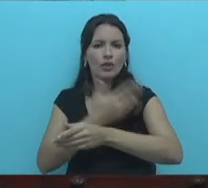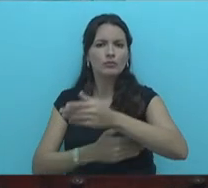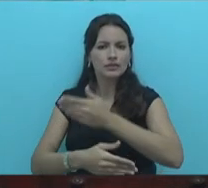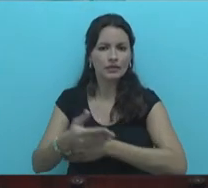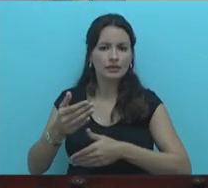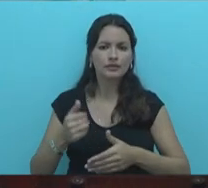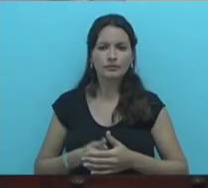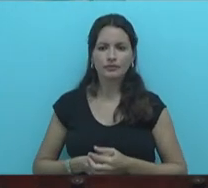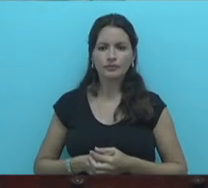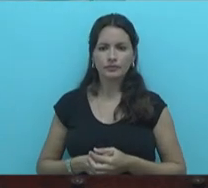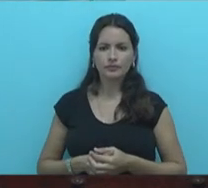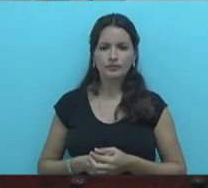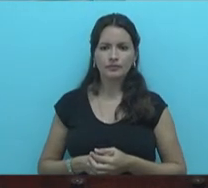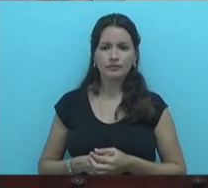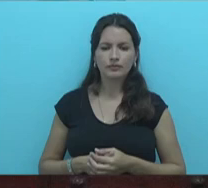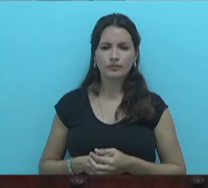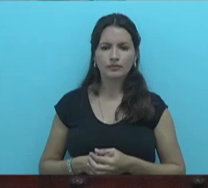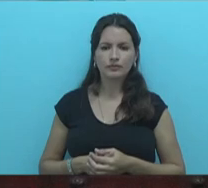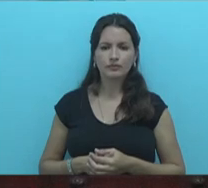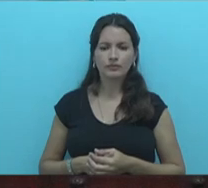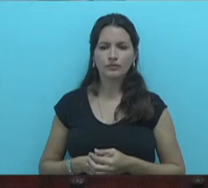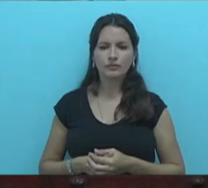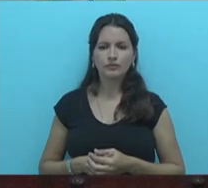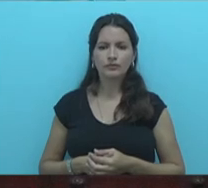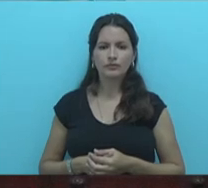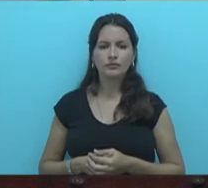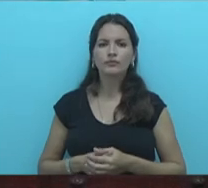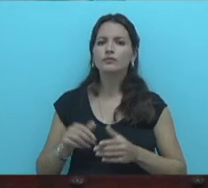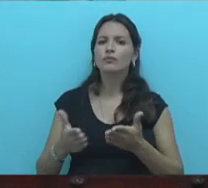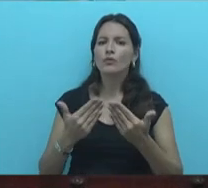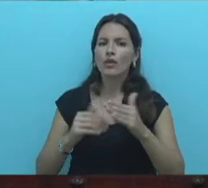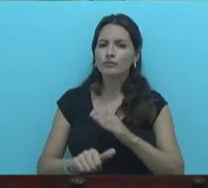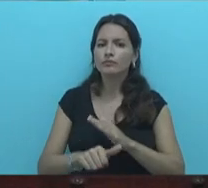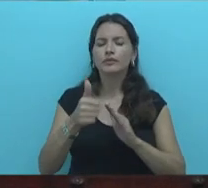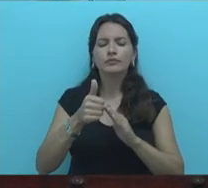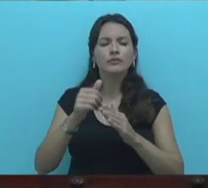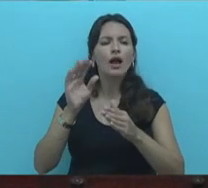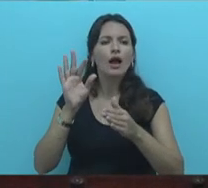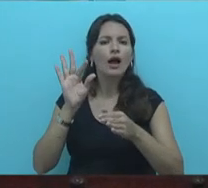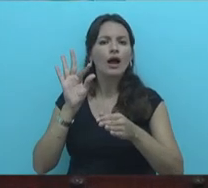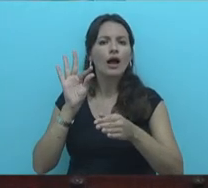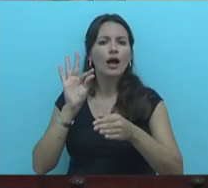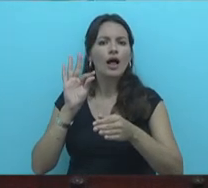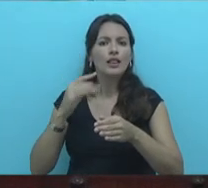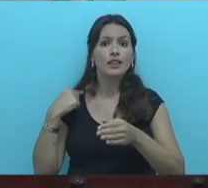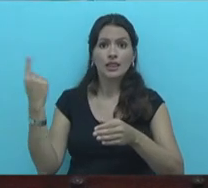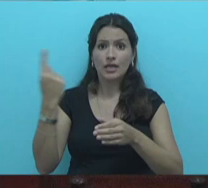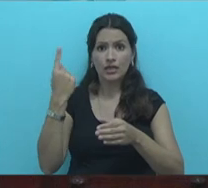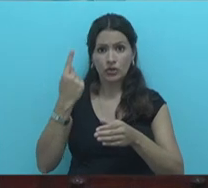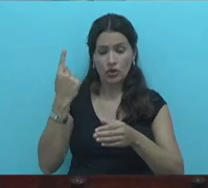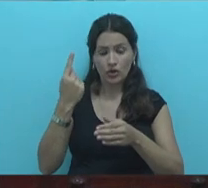19 de julio del 2016, a partir del concurso ascenso cargos directivos establecido en las resoluciones ministeriales